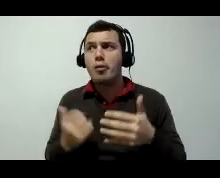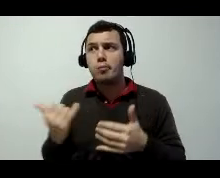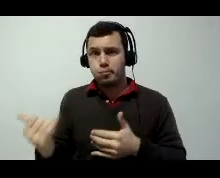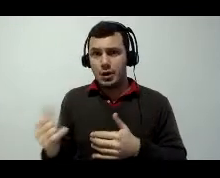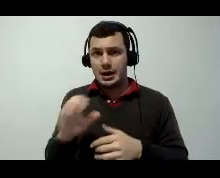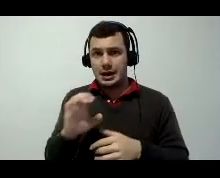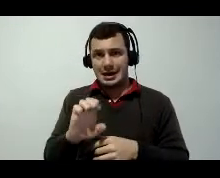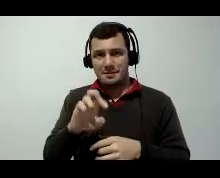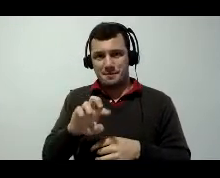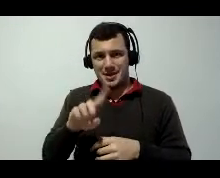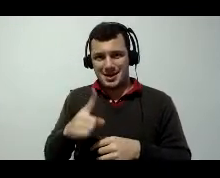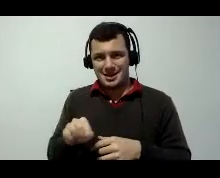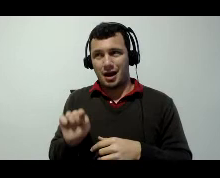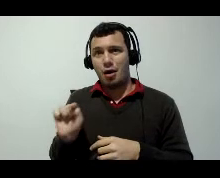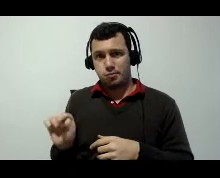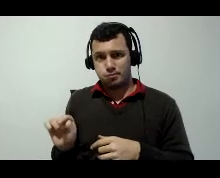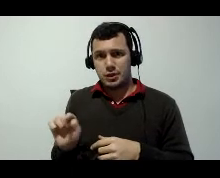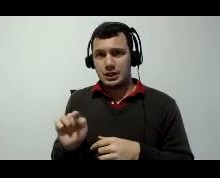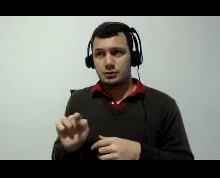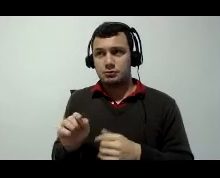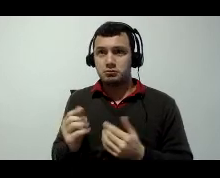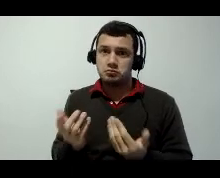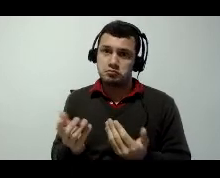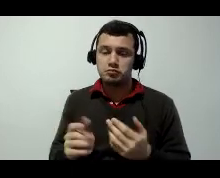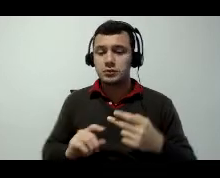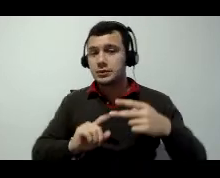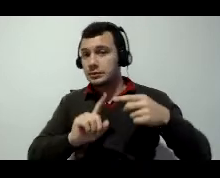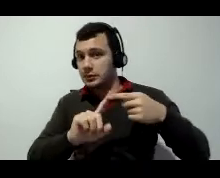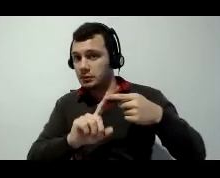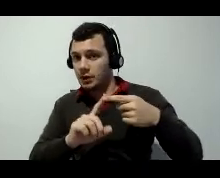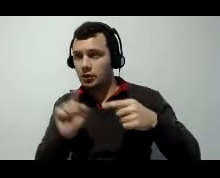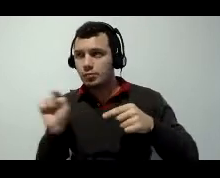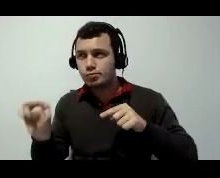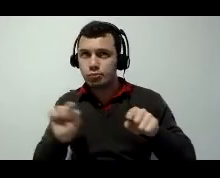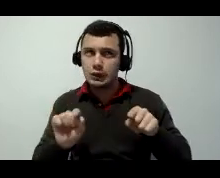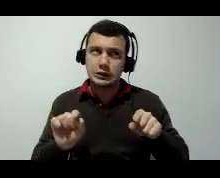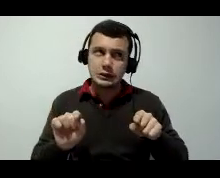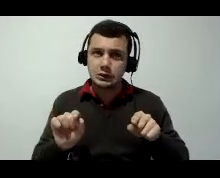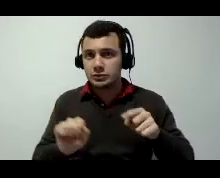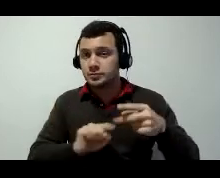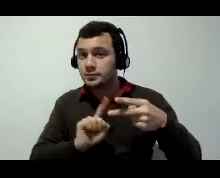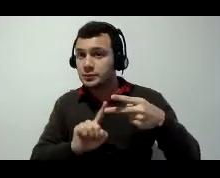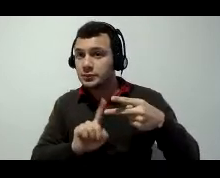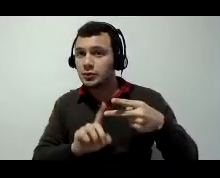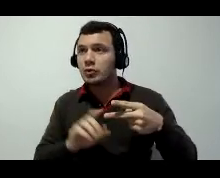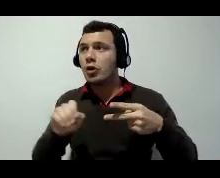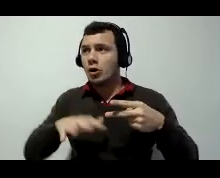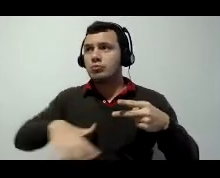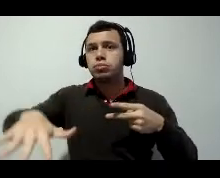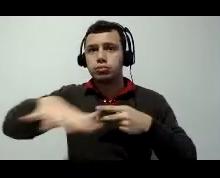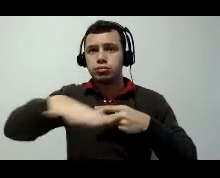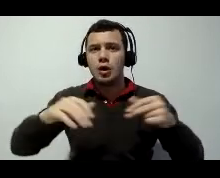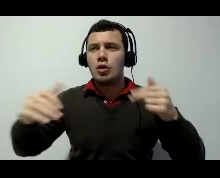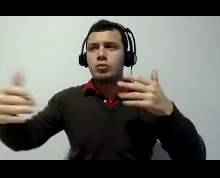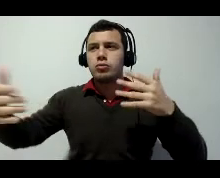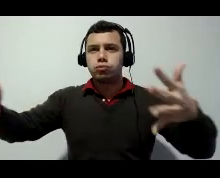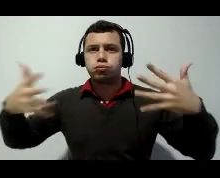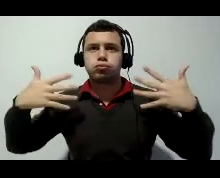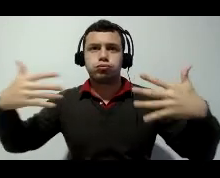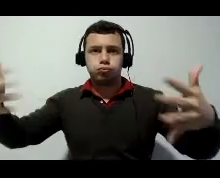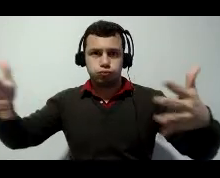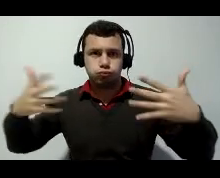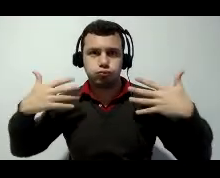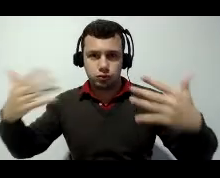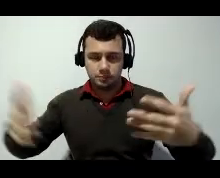tengo actividades con o generación sin generación de aerosoles. Y tercero, si hay actividades donde se realicen procedimientos